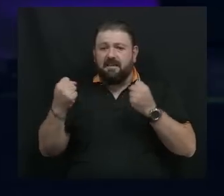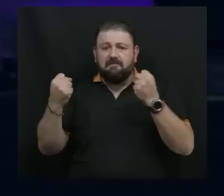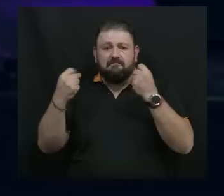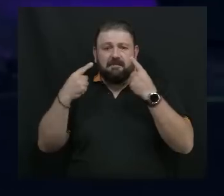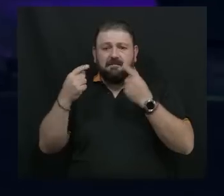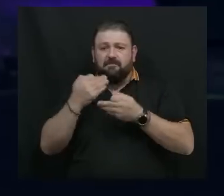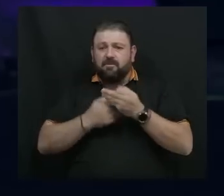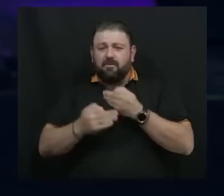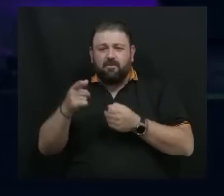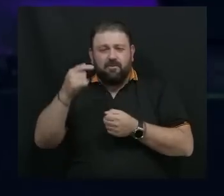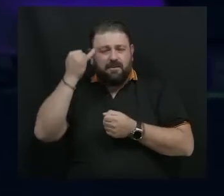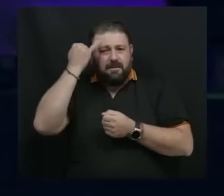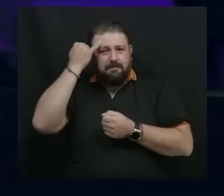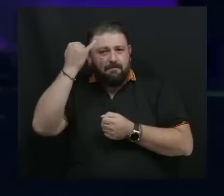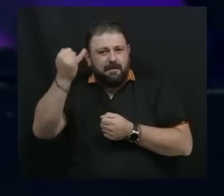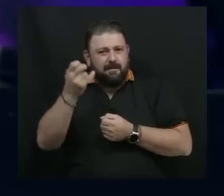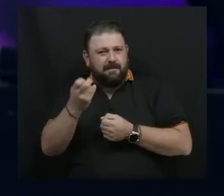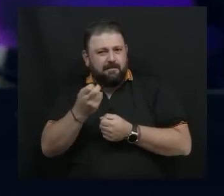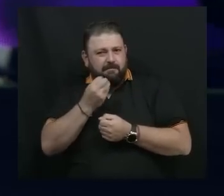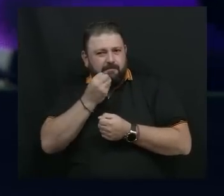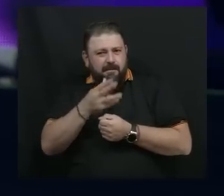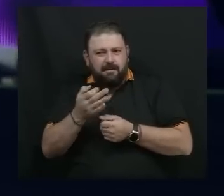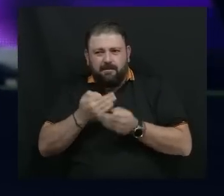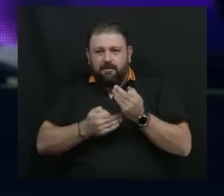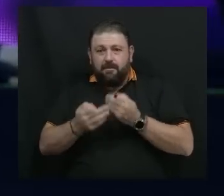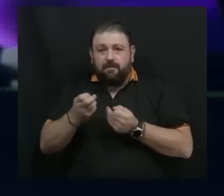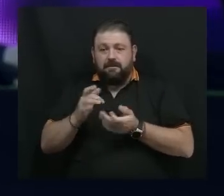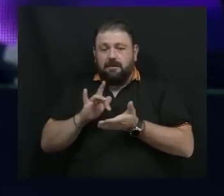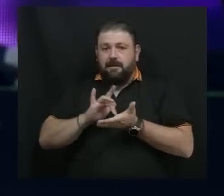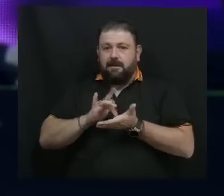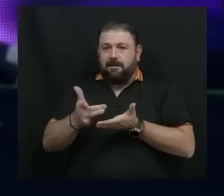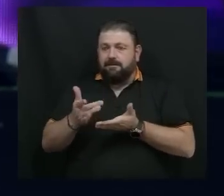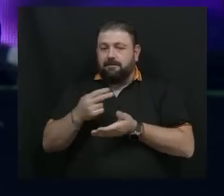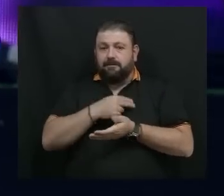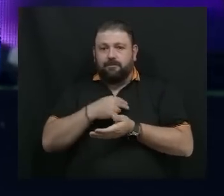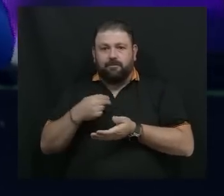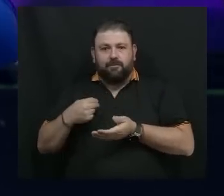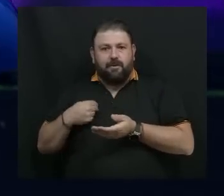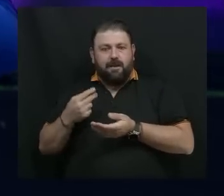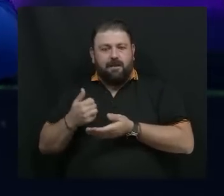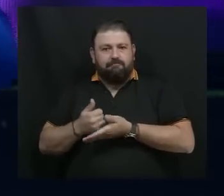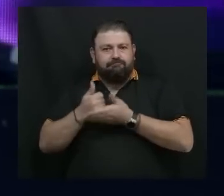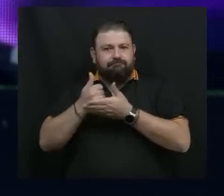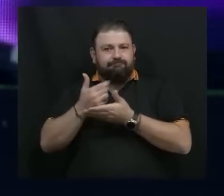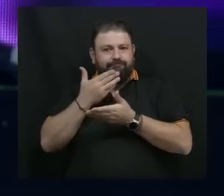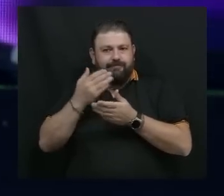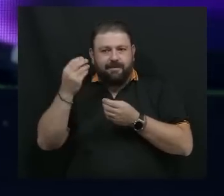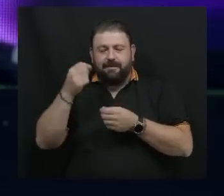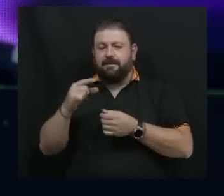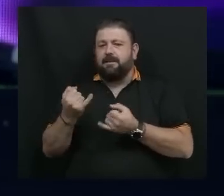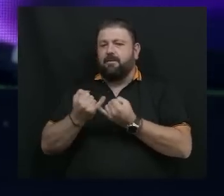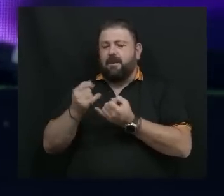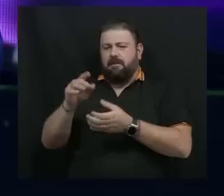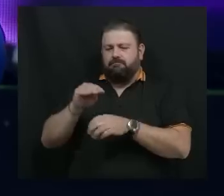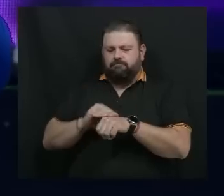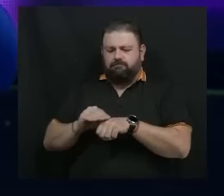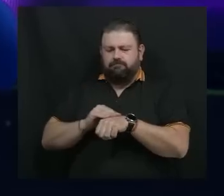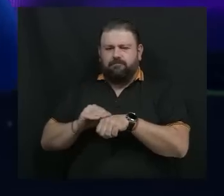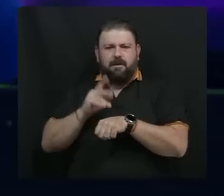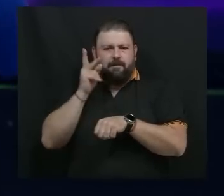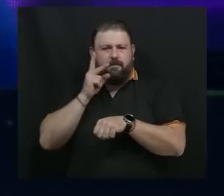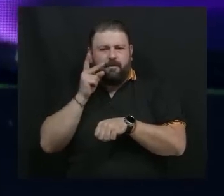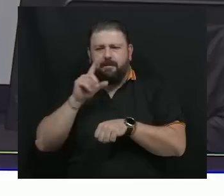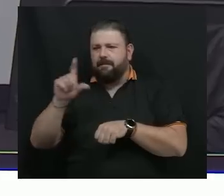resistir. Imagínate esos eventos que nosotros estamos haciendo y ponemos la copita con agua transparente y ponemos